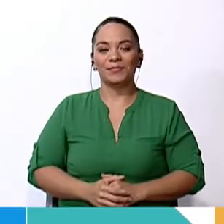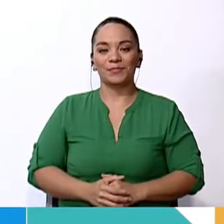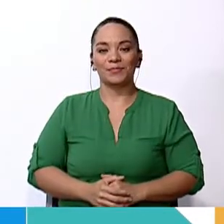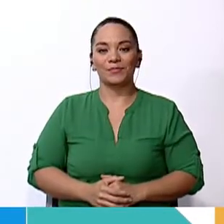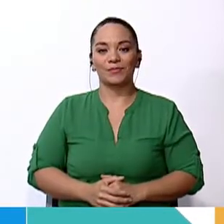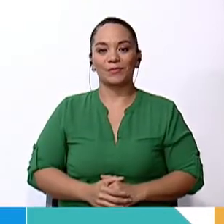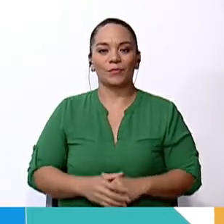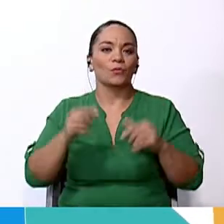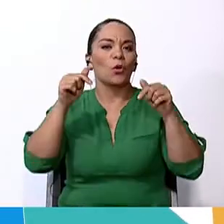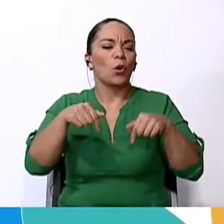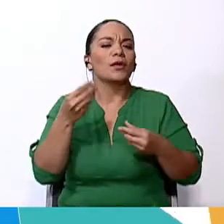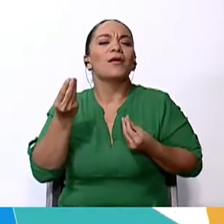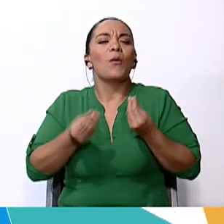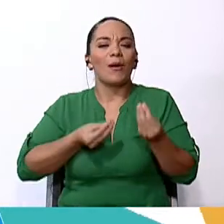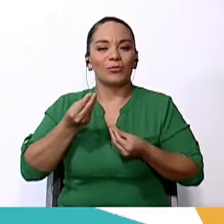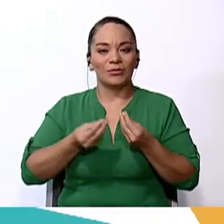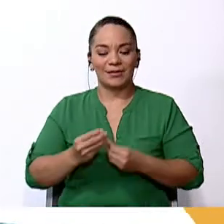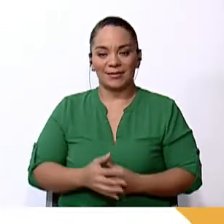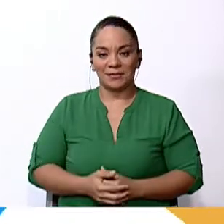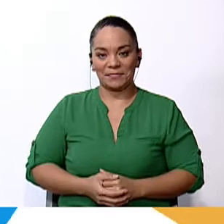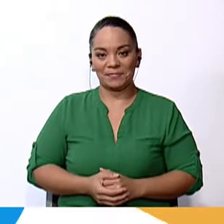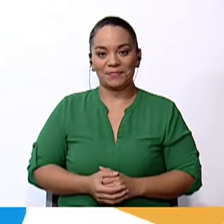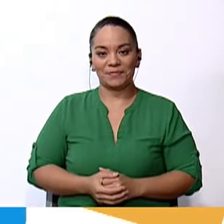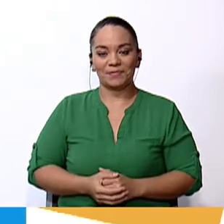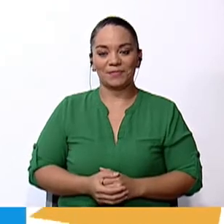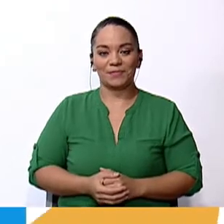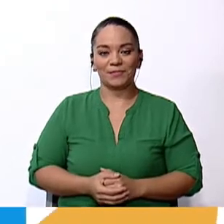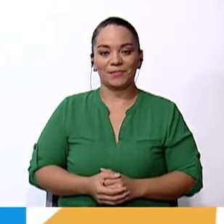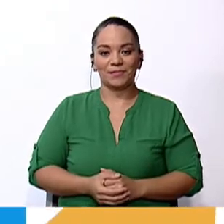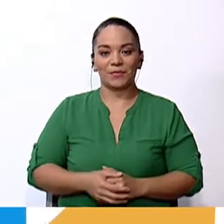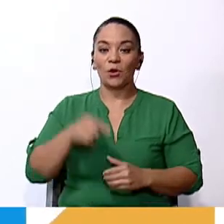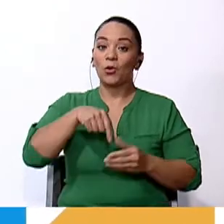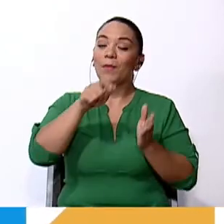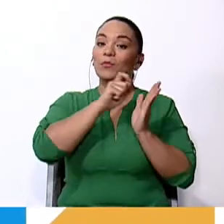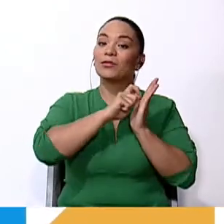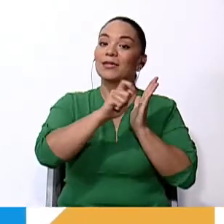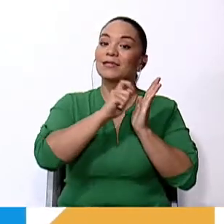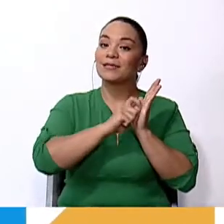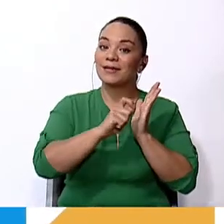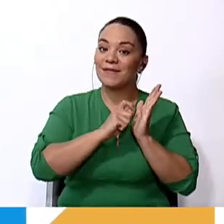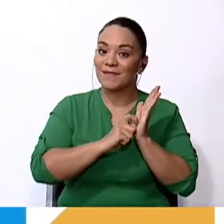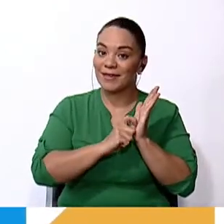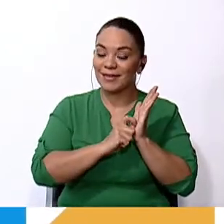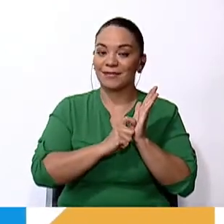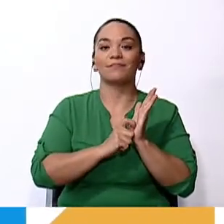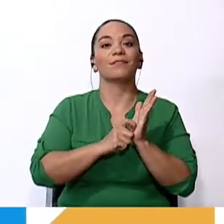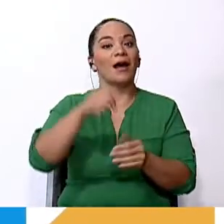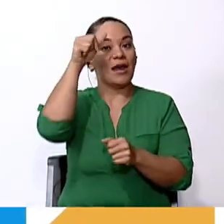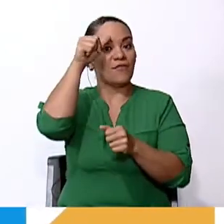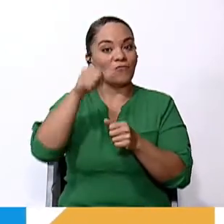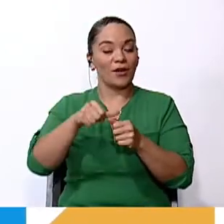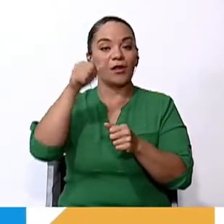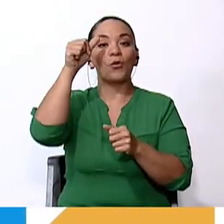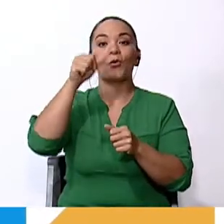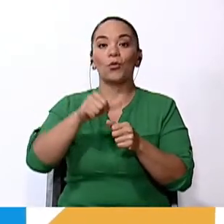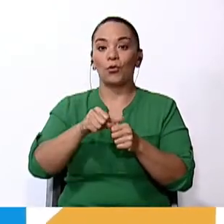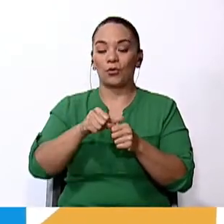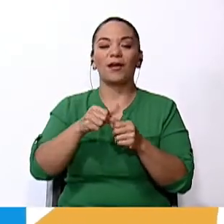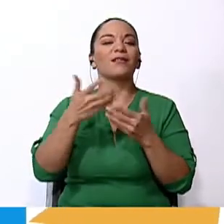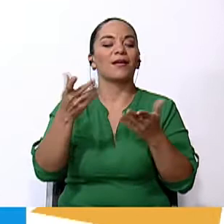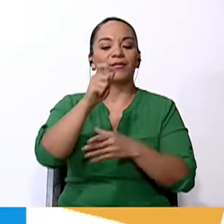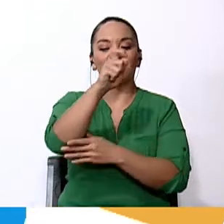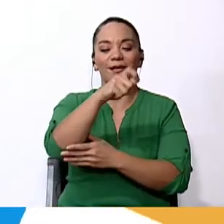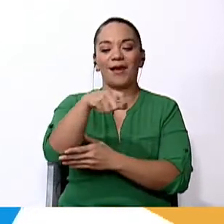Bueno, ¿qué vamos a hacer el día de hoy? Vamos a escribir, vamos a repasar los